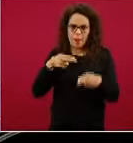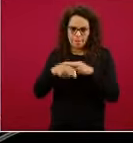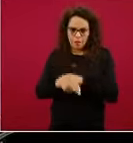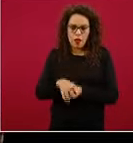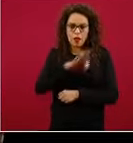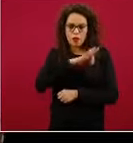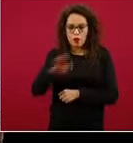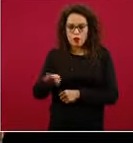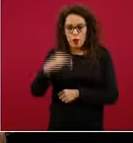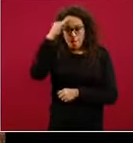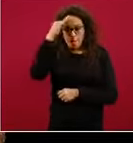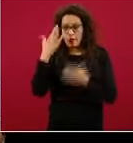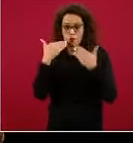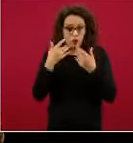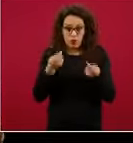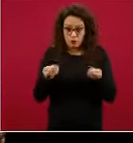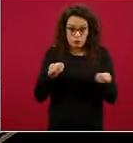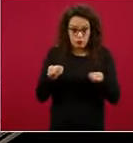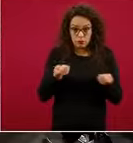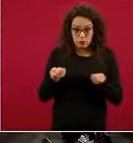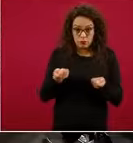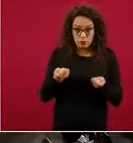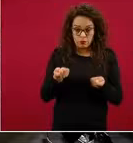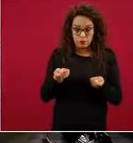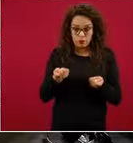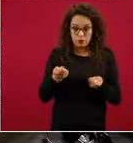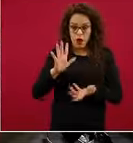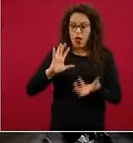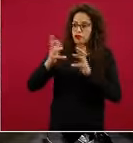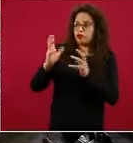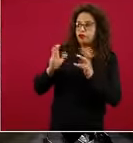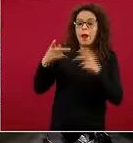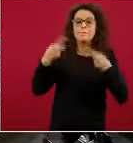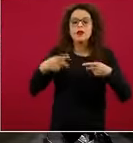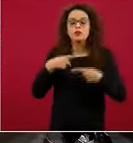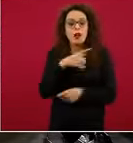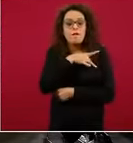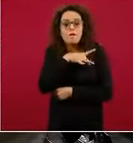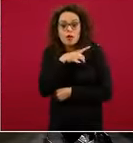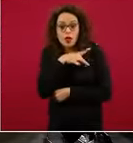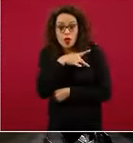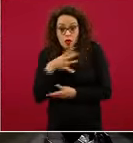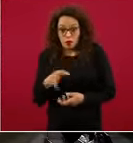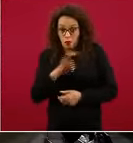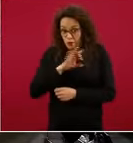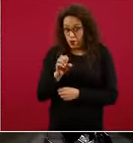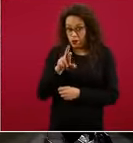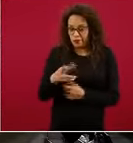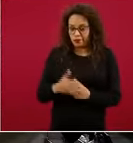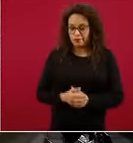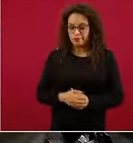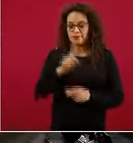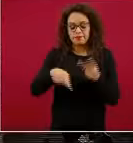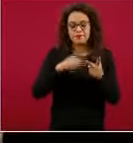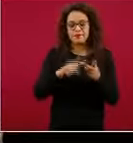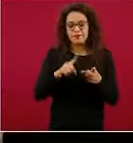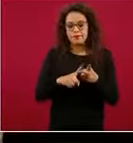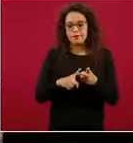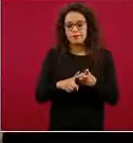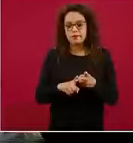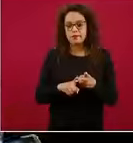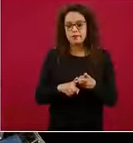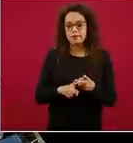puede decir? Y pues sí, temor del público. Y una segunda, si me permite, usted ya había comentado, y bueno, ya se ha dicho,